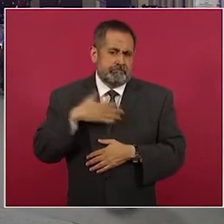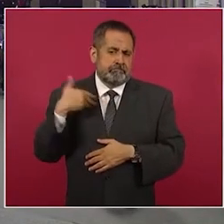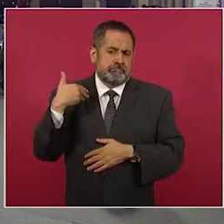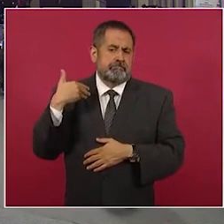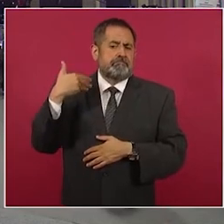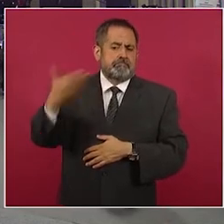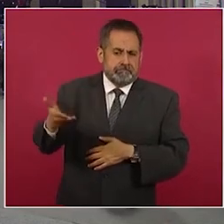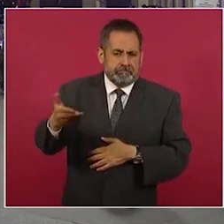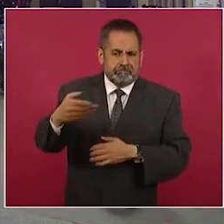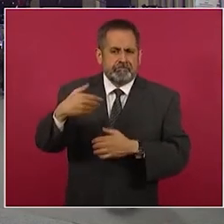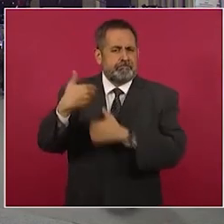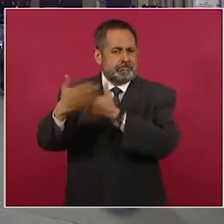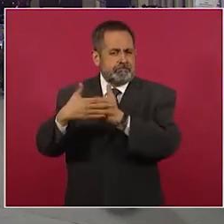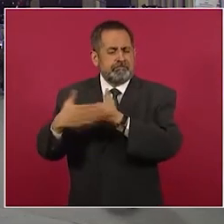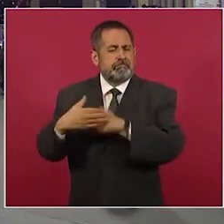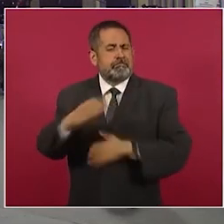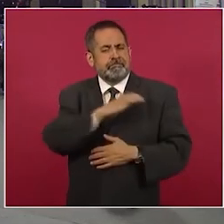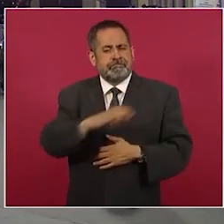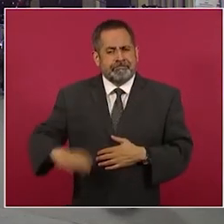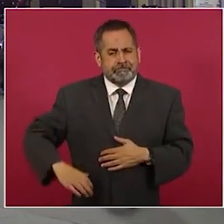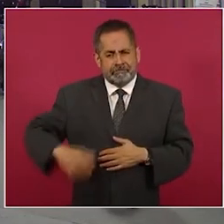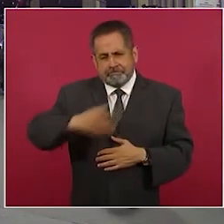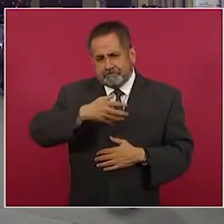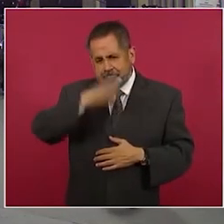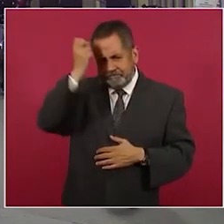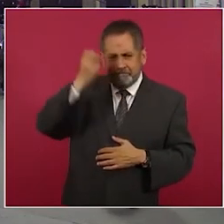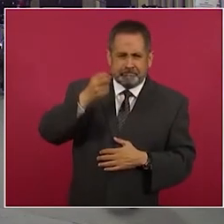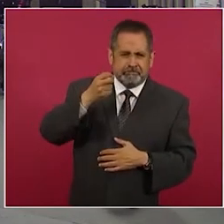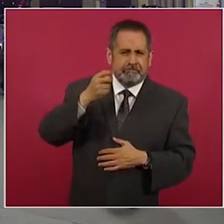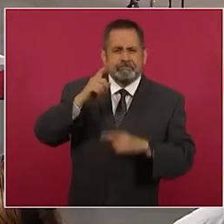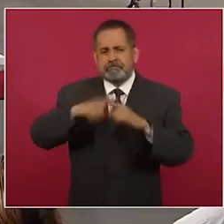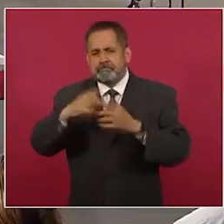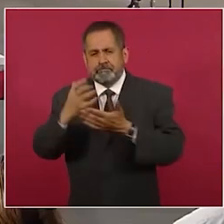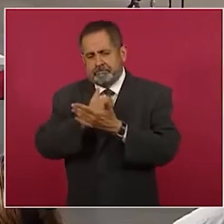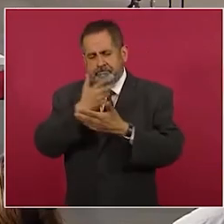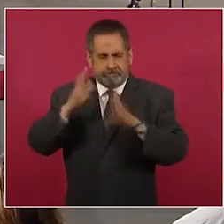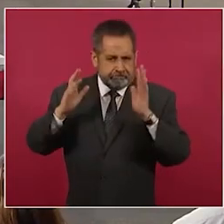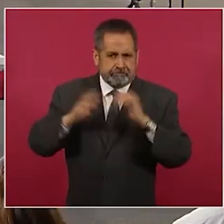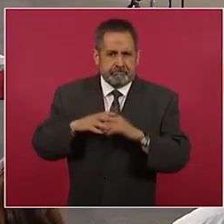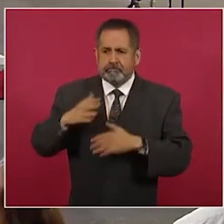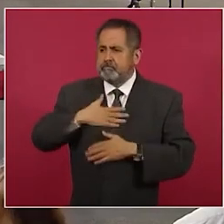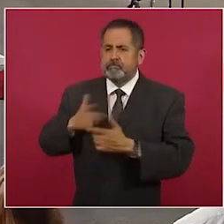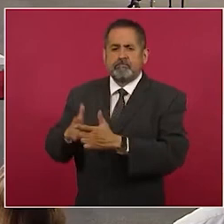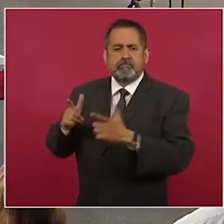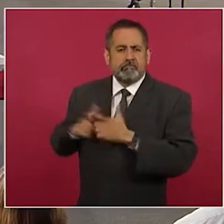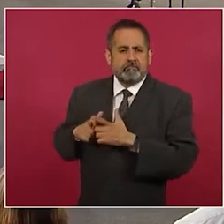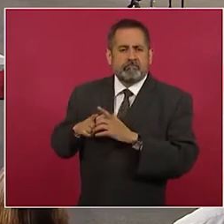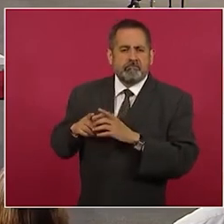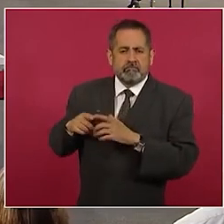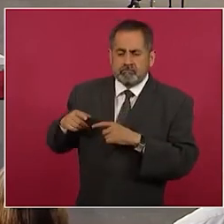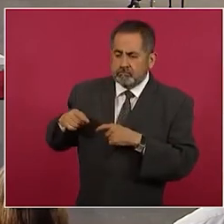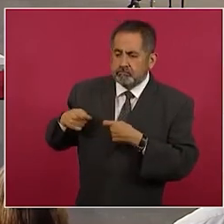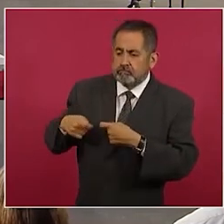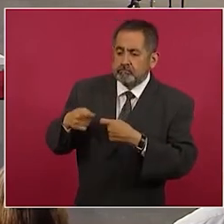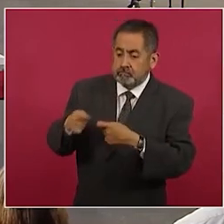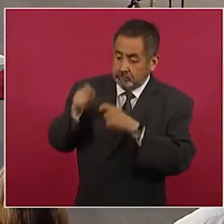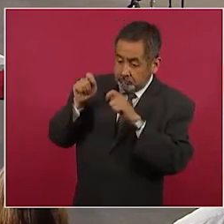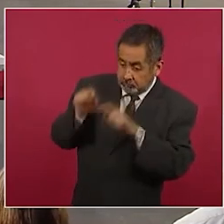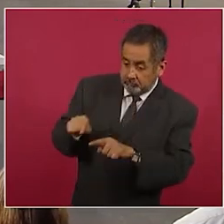los candidatos o el candidato que surja de nuestro movimiento lo plantee.